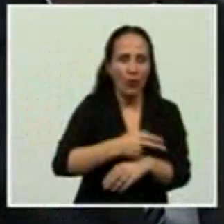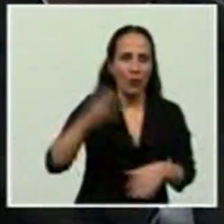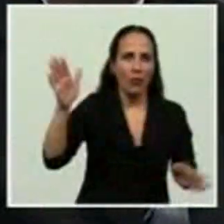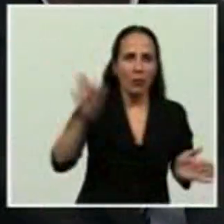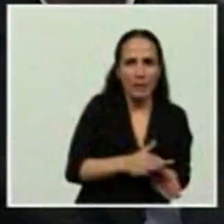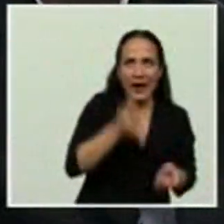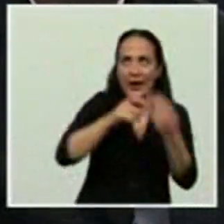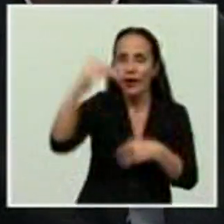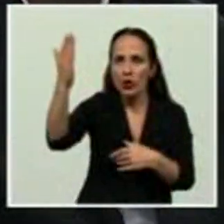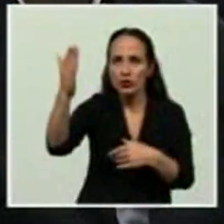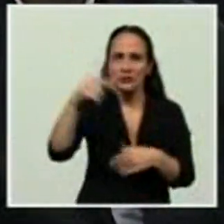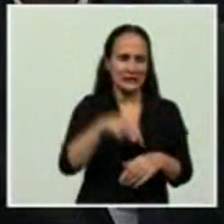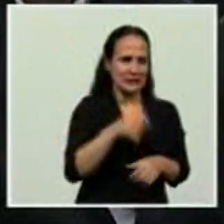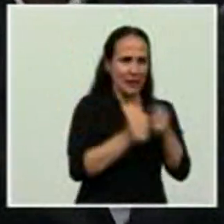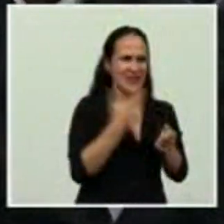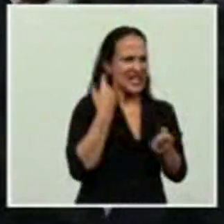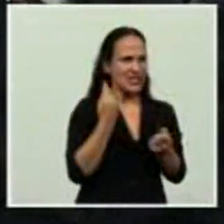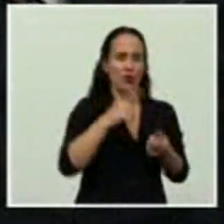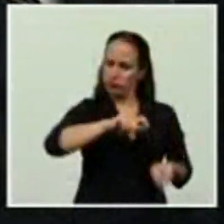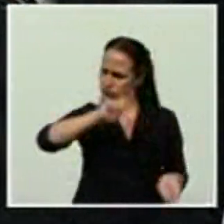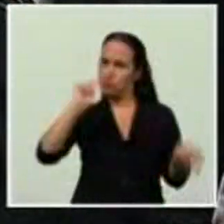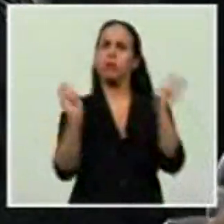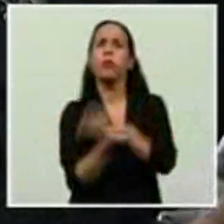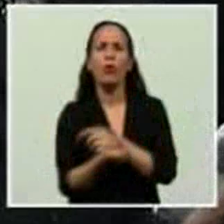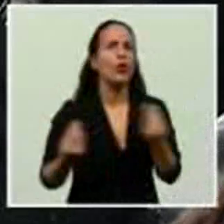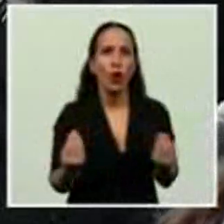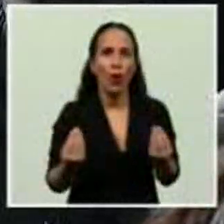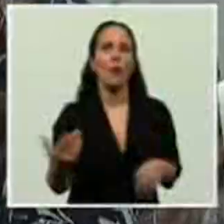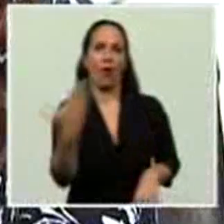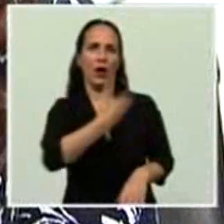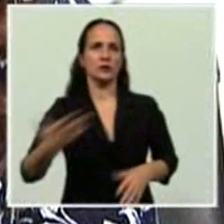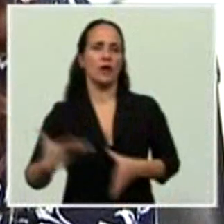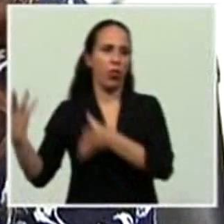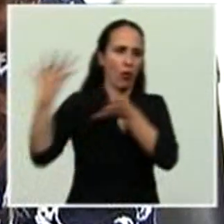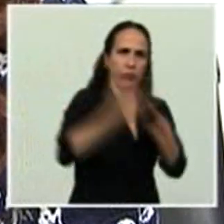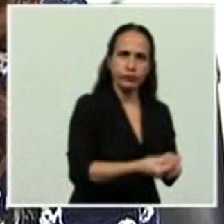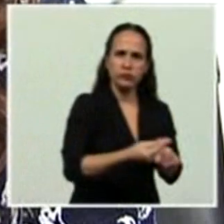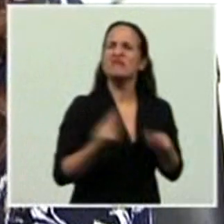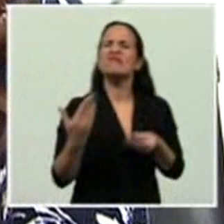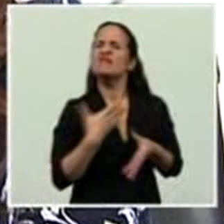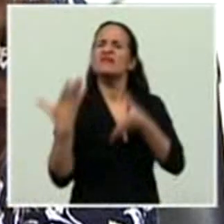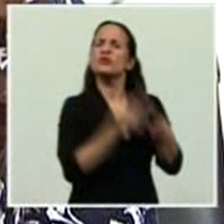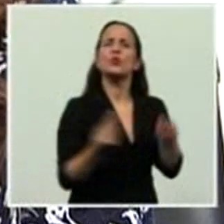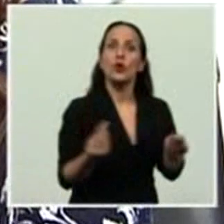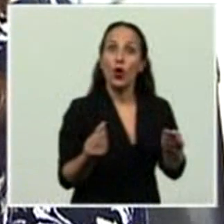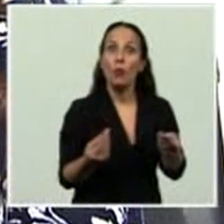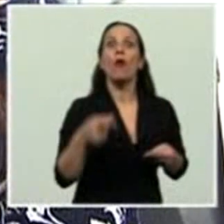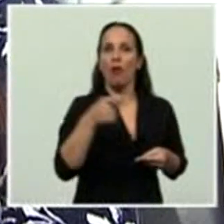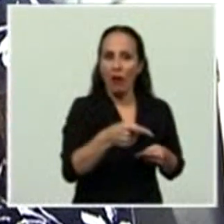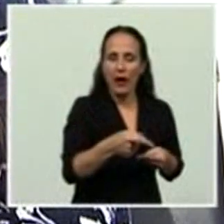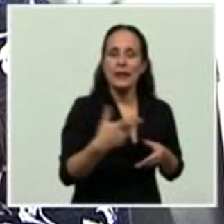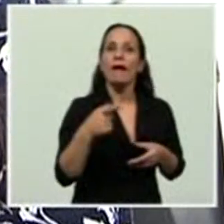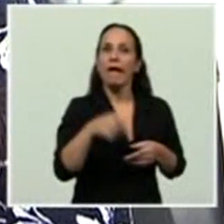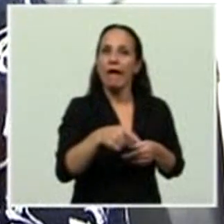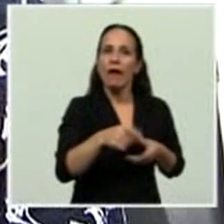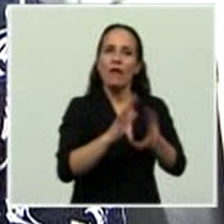cual se reconvirtio y se reconvirtio con la ayuda del estado con la ayuda del estado Por qué Porque el Estado a través de la modificación